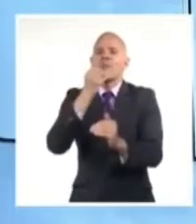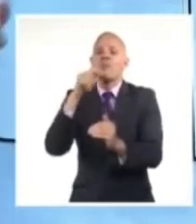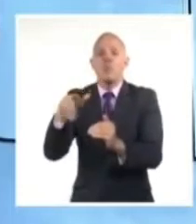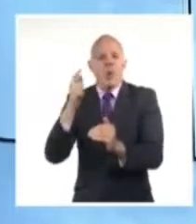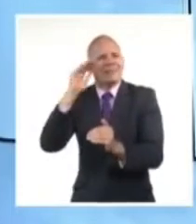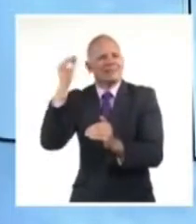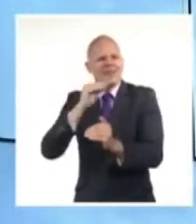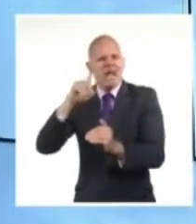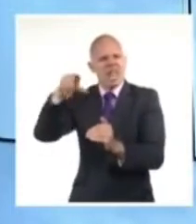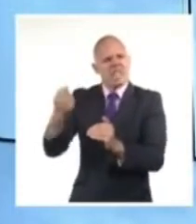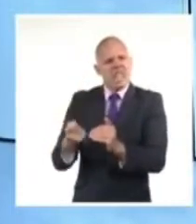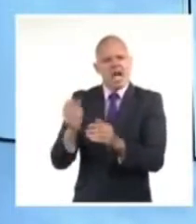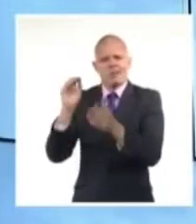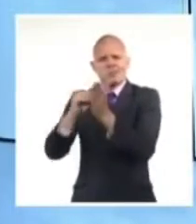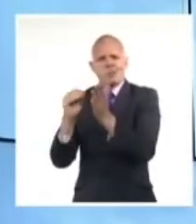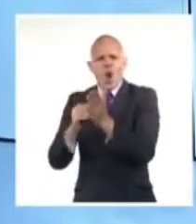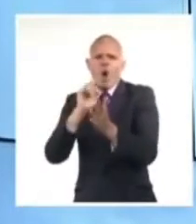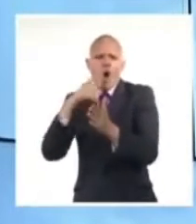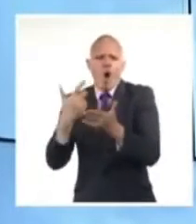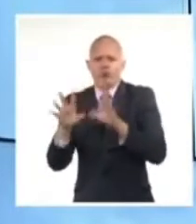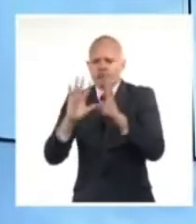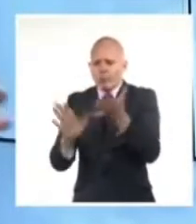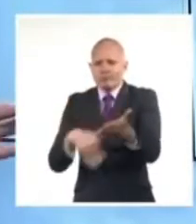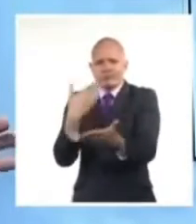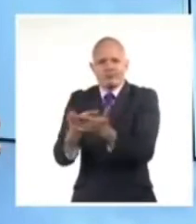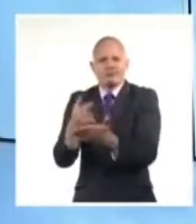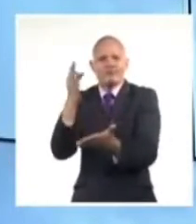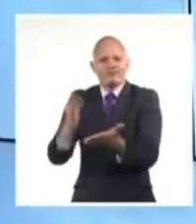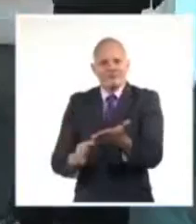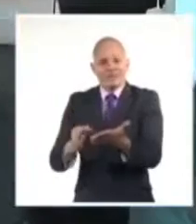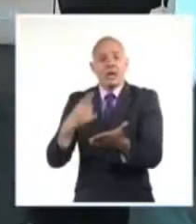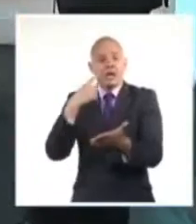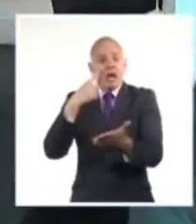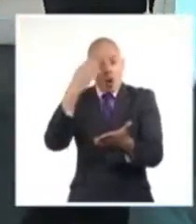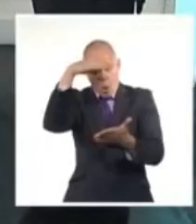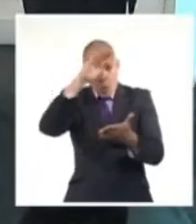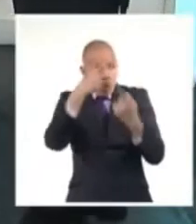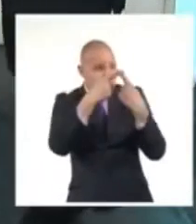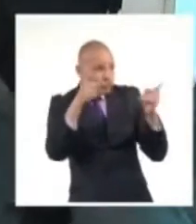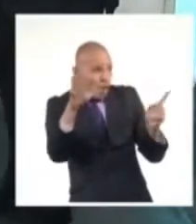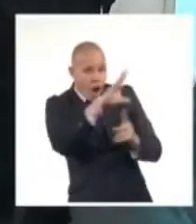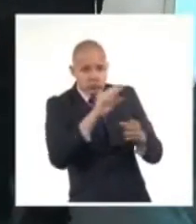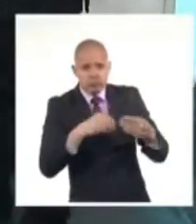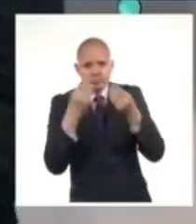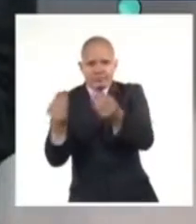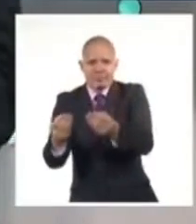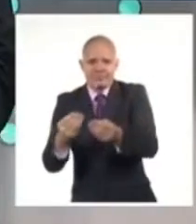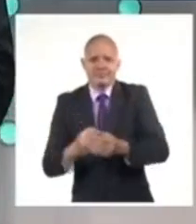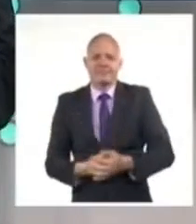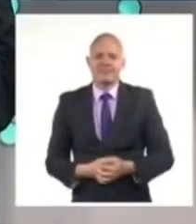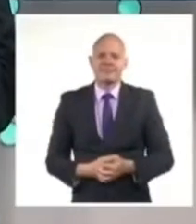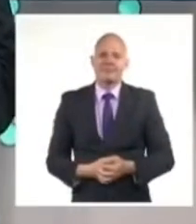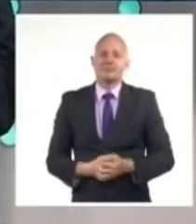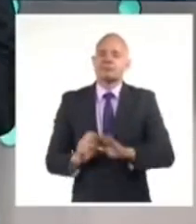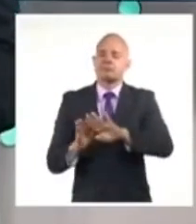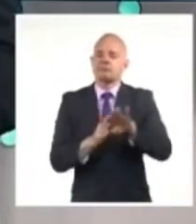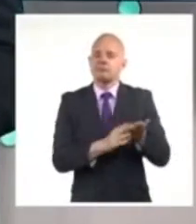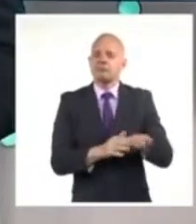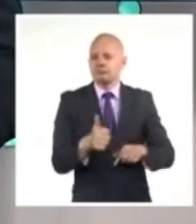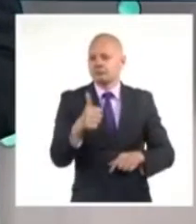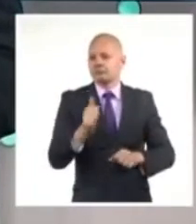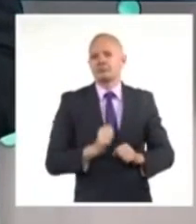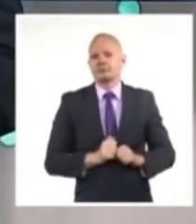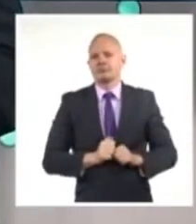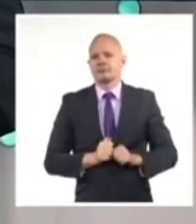jurídico con el concepto y los aportes de especialistas de todo el país. Ahora que acabamos de, para seguir poniendo ejemplos,